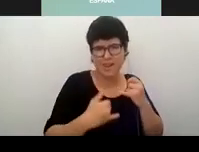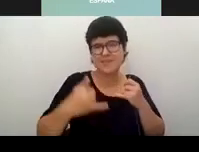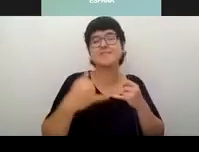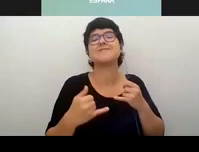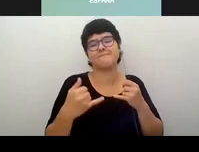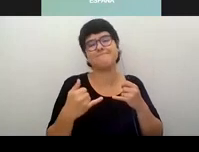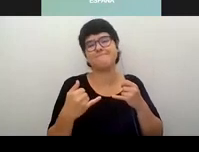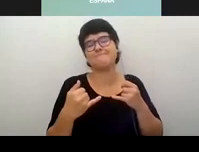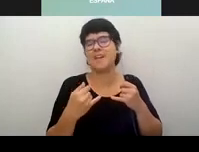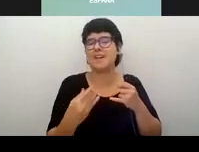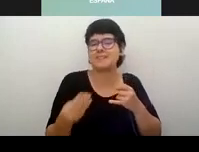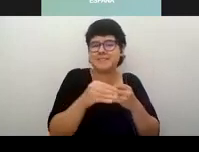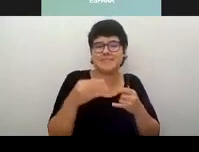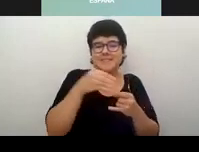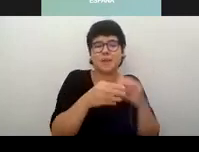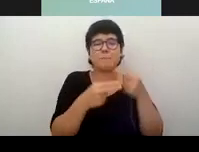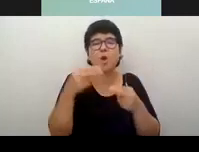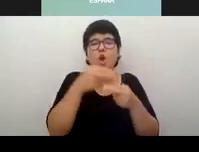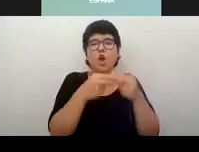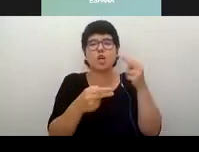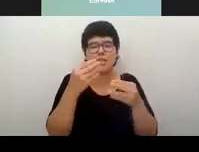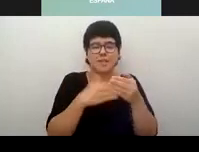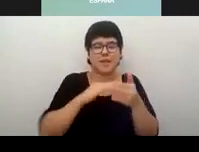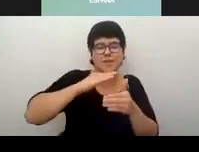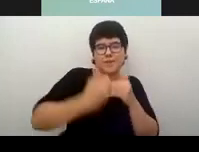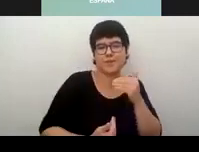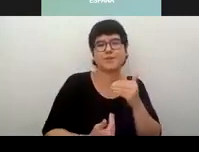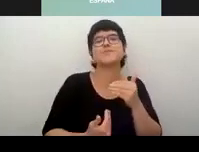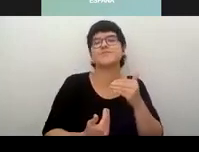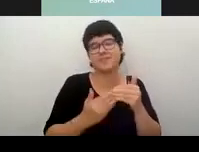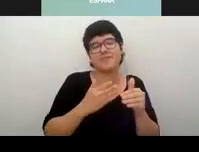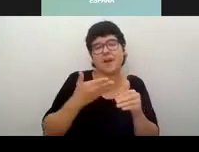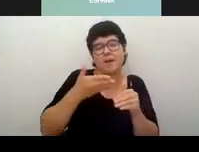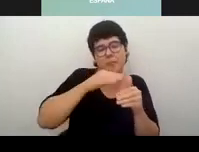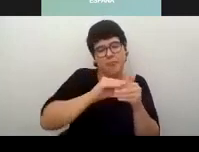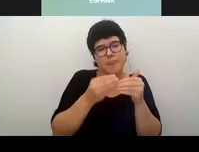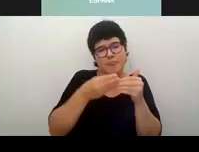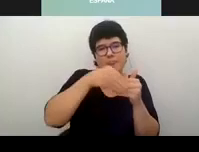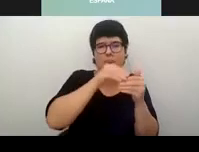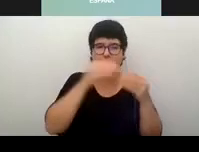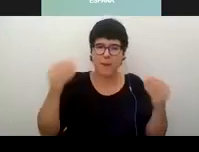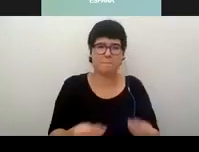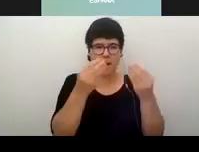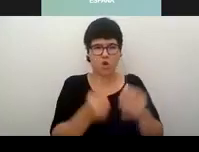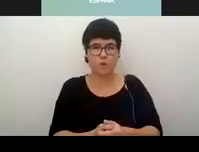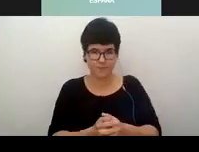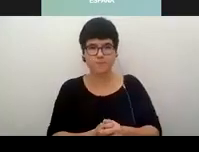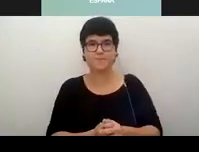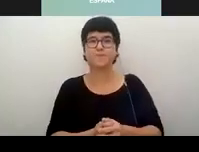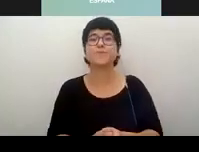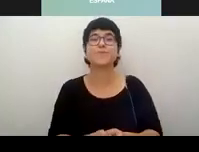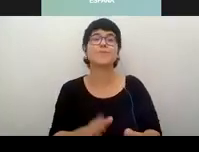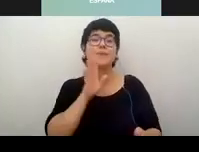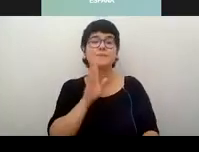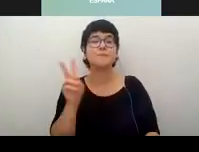esas proteínas que se han dañado y restaurarlas. Las vitaminas antioxidantes que comentábamos antes, fundamentalmente la vitamina